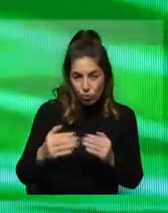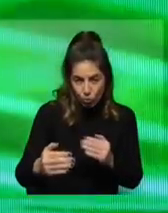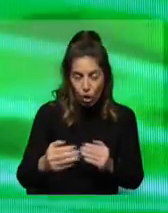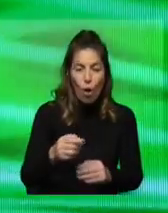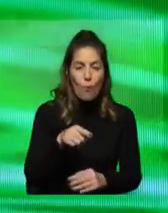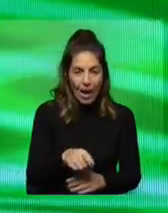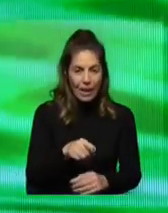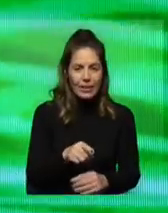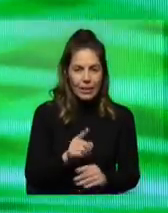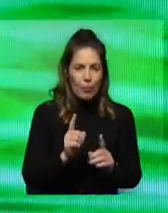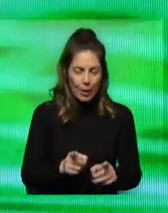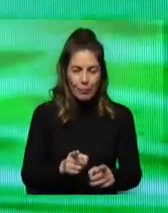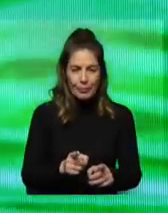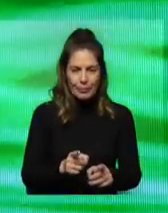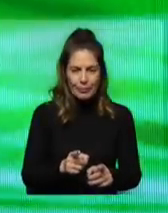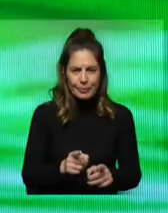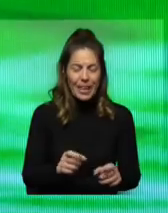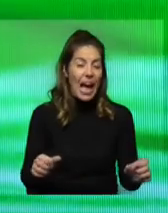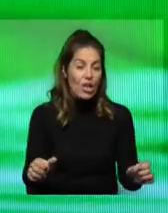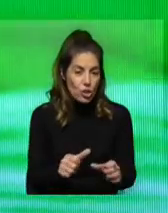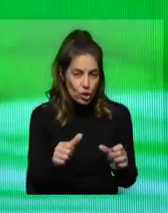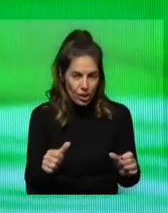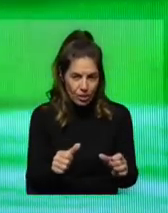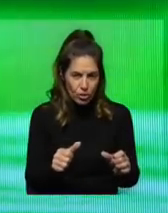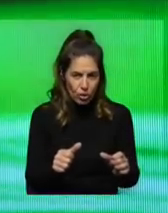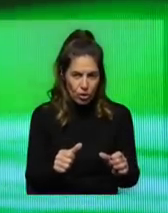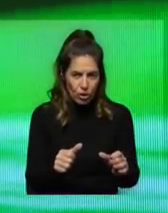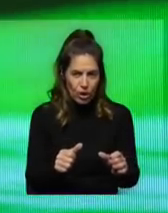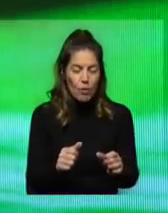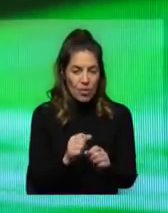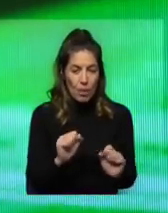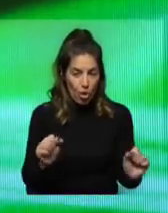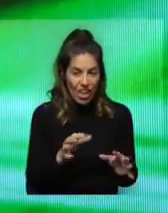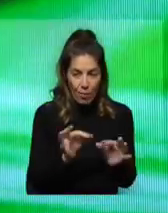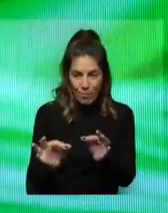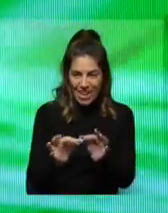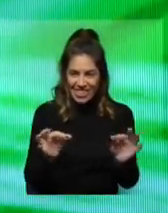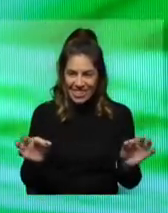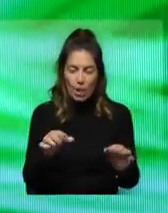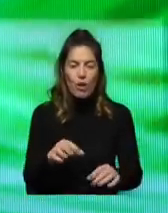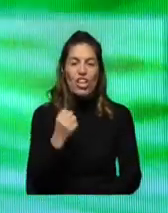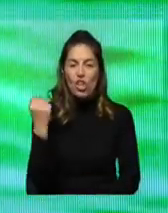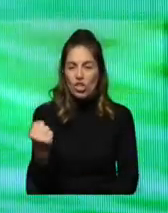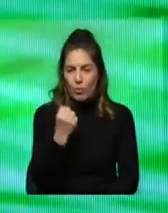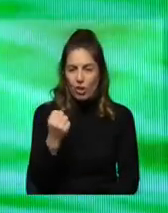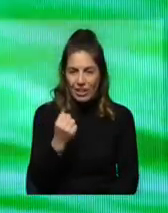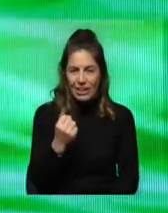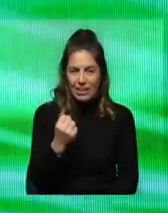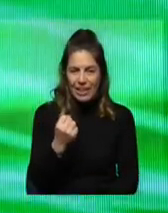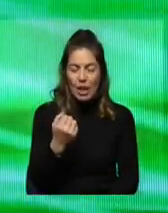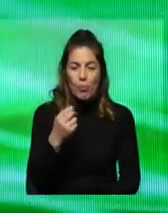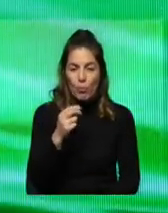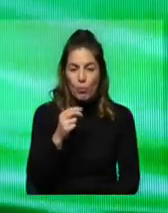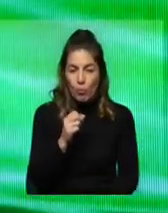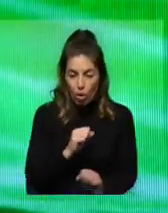ir accionando y las vamos a ir midiendo porque esto es importante es que cada medida podamos ir